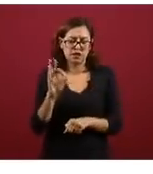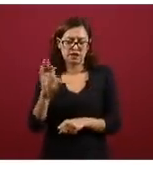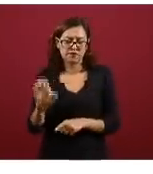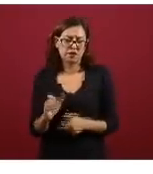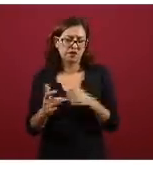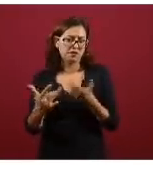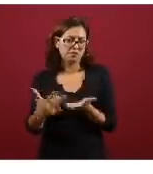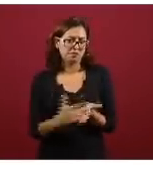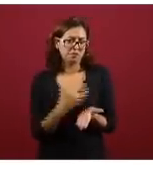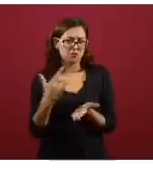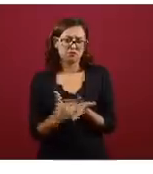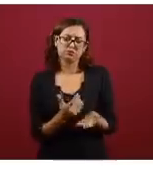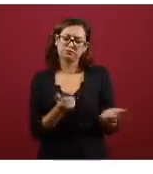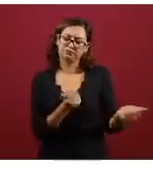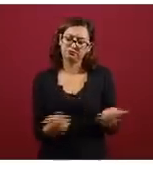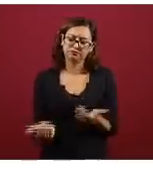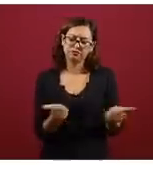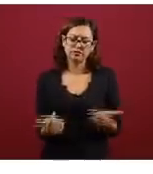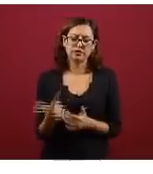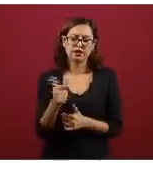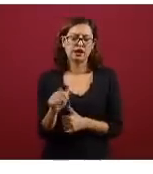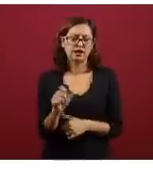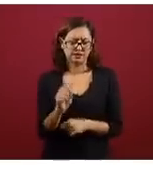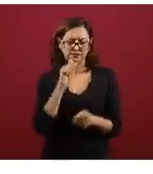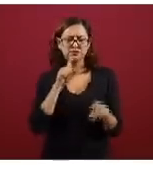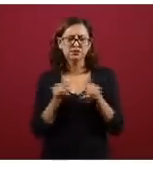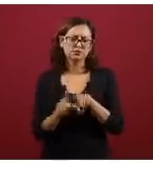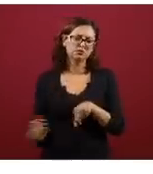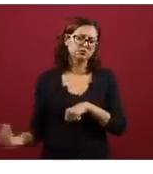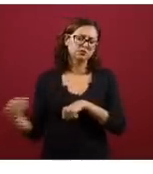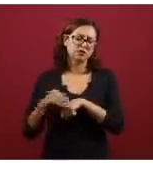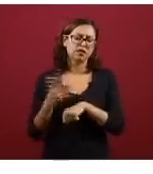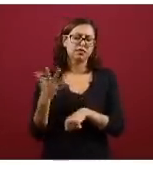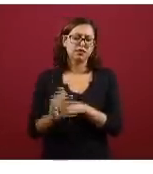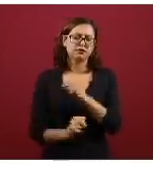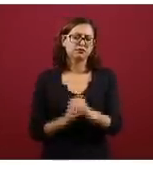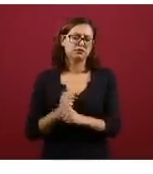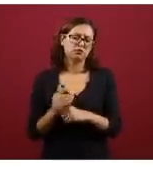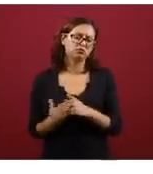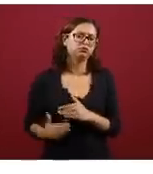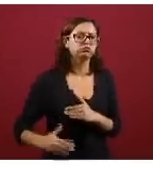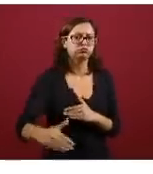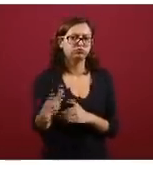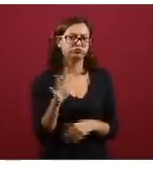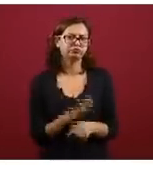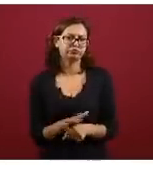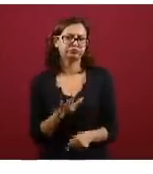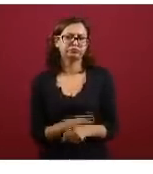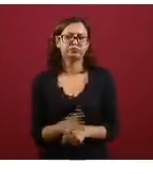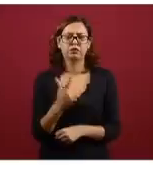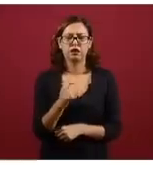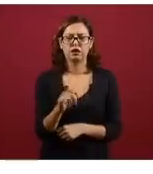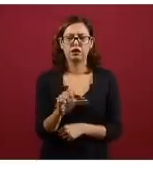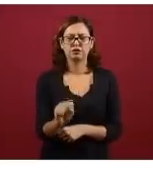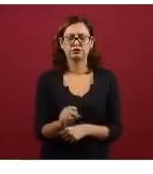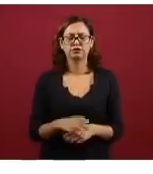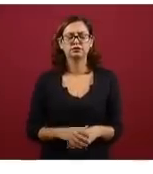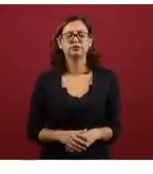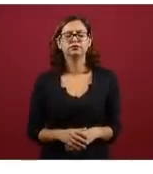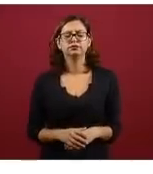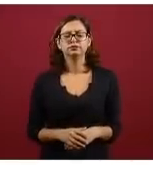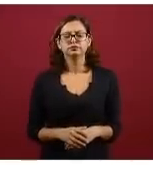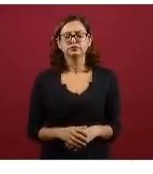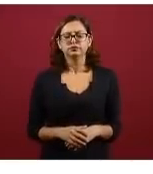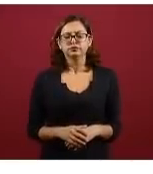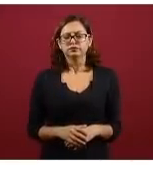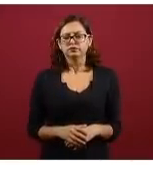decir, nos aporta un beneficio adicional de 10 años más del gas que tenemos alquilado. Los